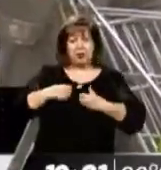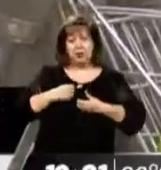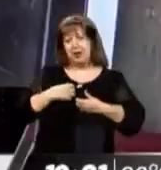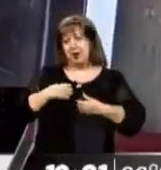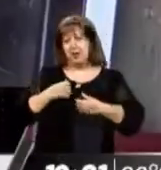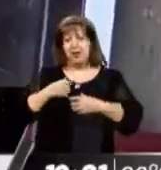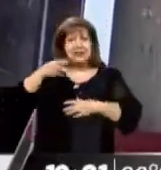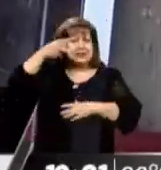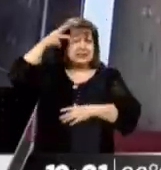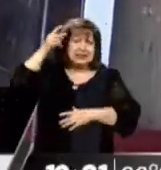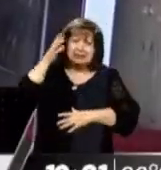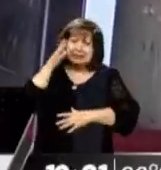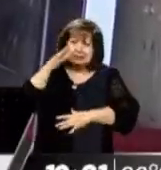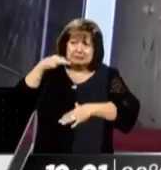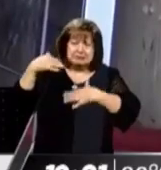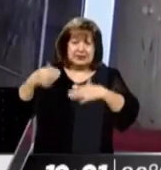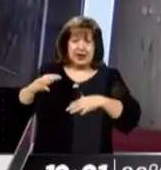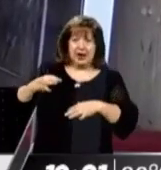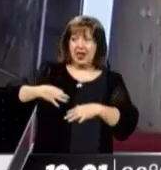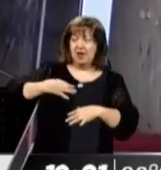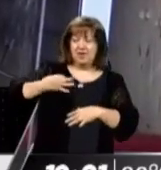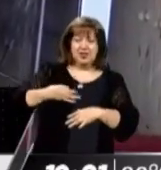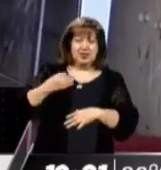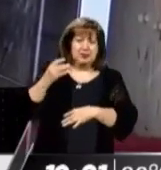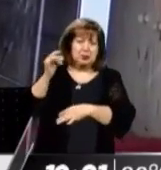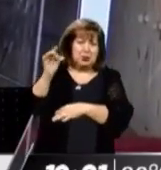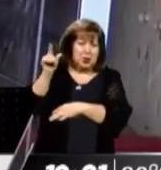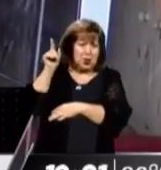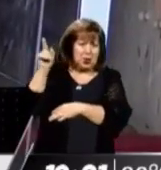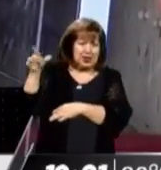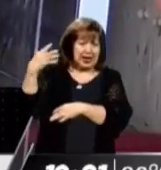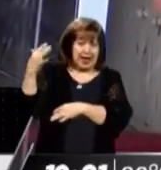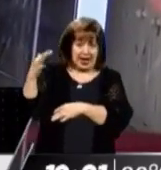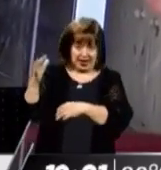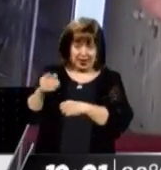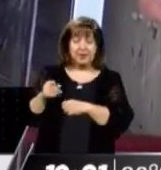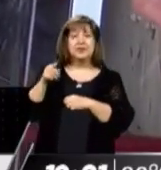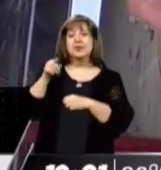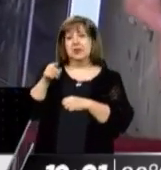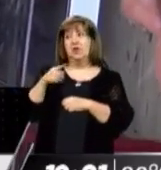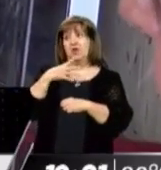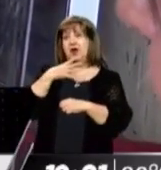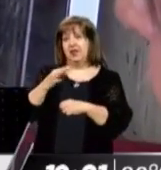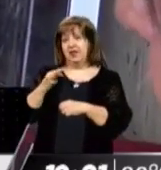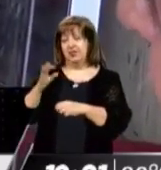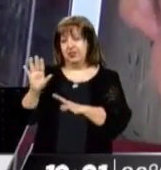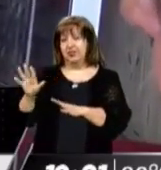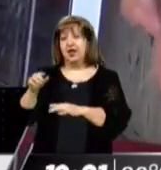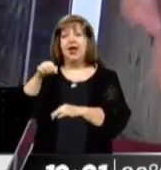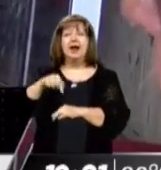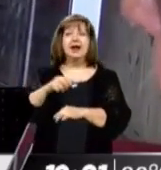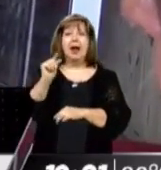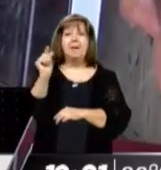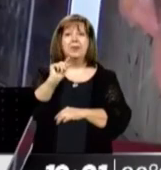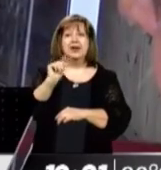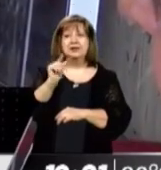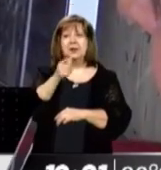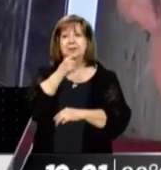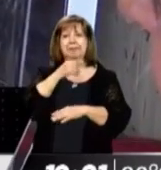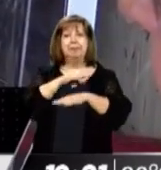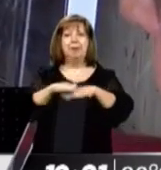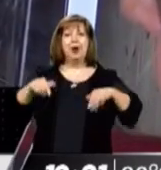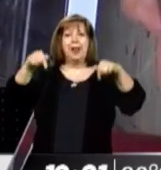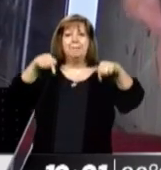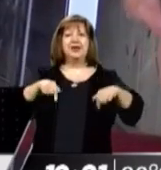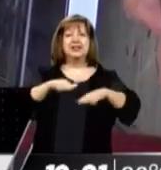está demasiado cara la vida, demasiado. Es demasiado, los precios acá están botados.